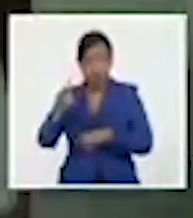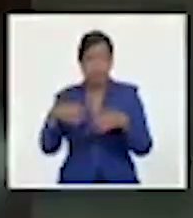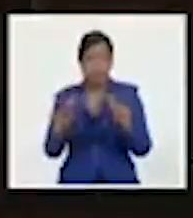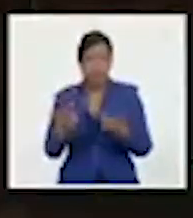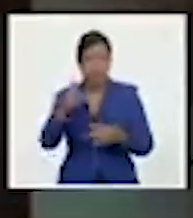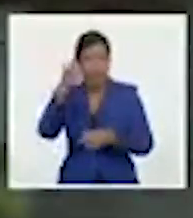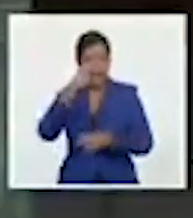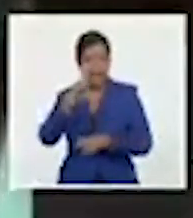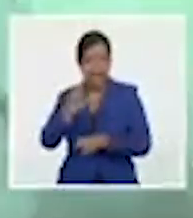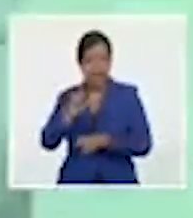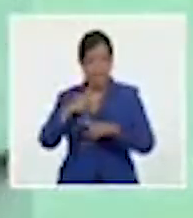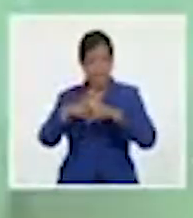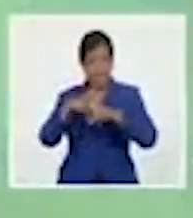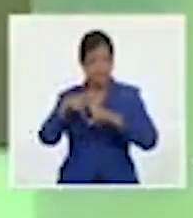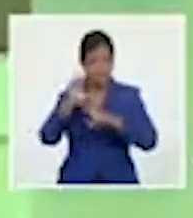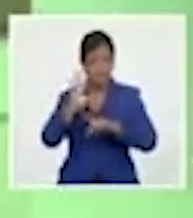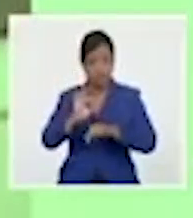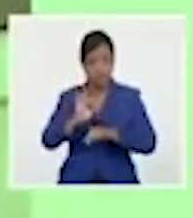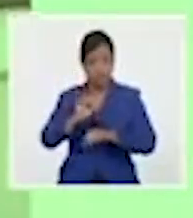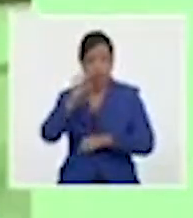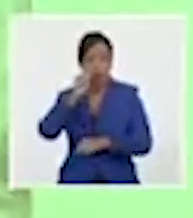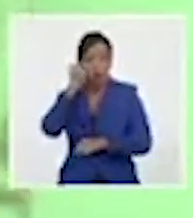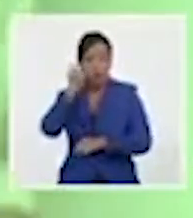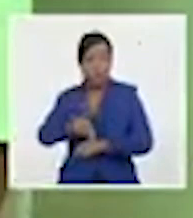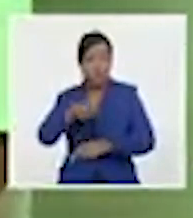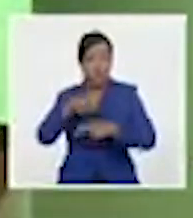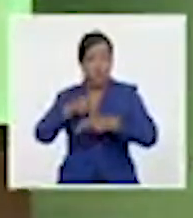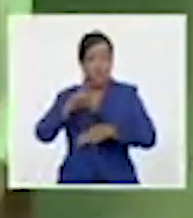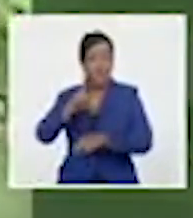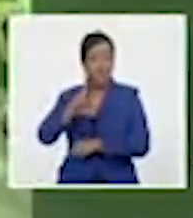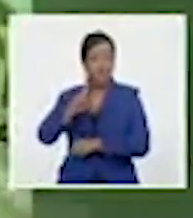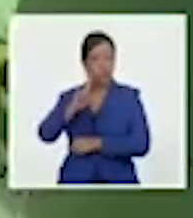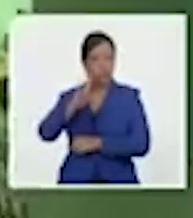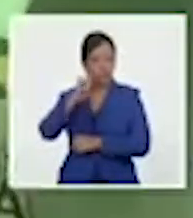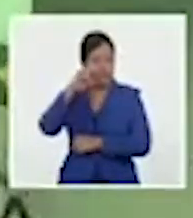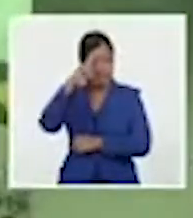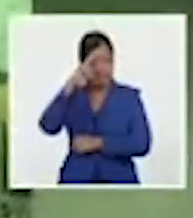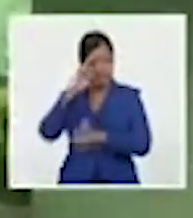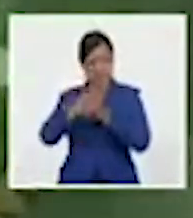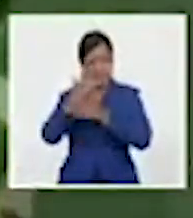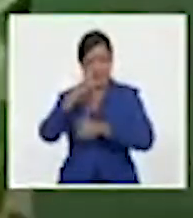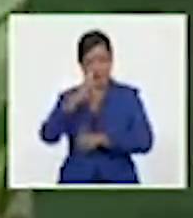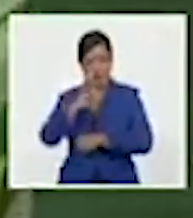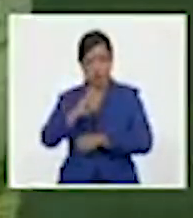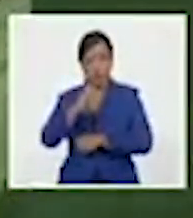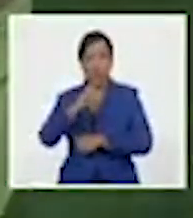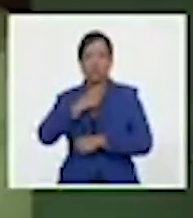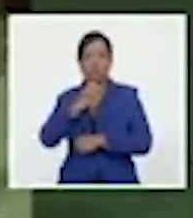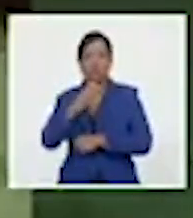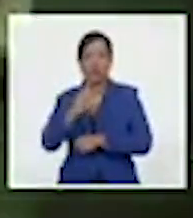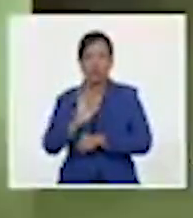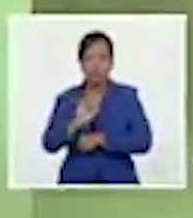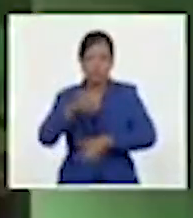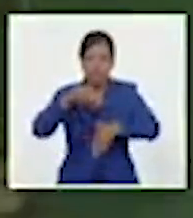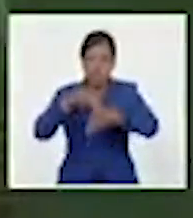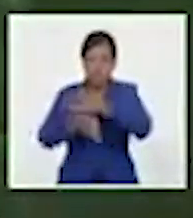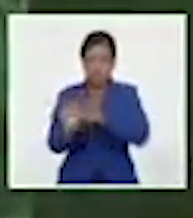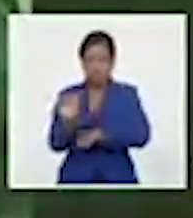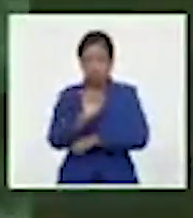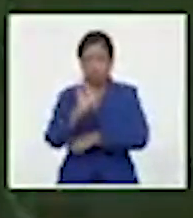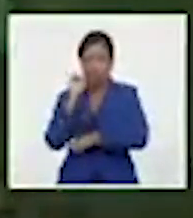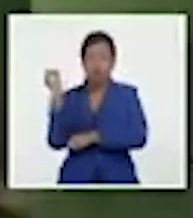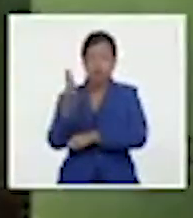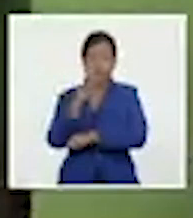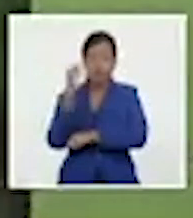video grabado con un teléfono celular. Y yo quiero que usted mire atentamente el video. Aquí estamos poniendo lo que salió en